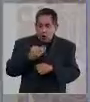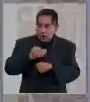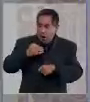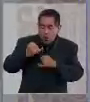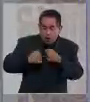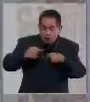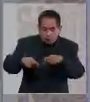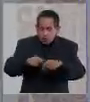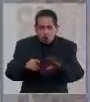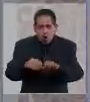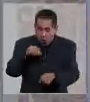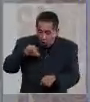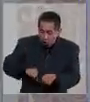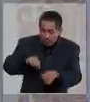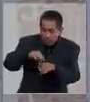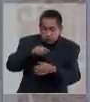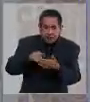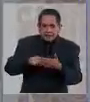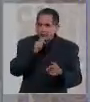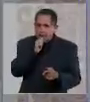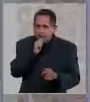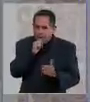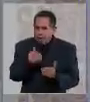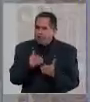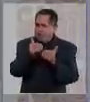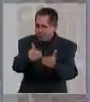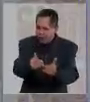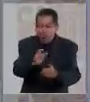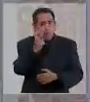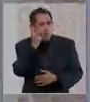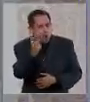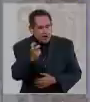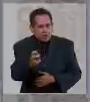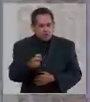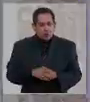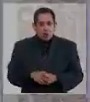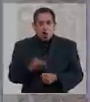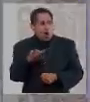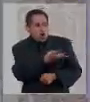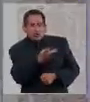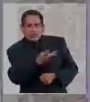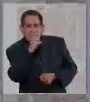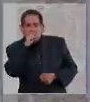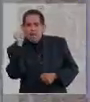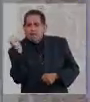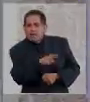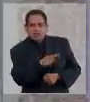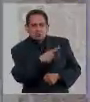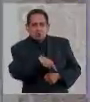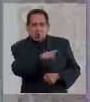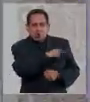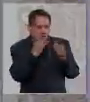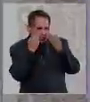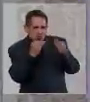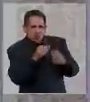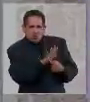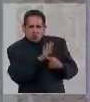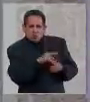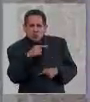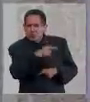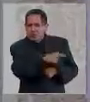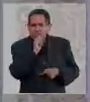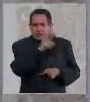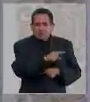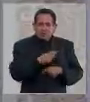ni tampoco hoy es la elección. Por eso, mexicanos, los tres son lo mismo. Los tres los han visto hoy mismo. Son quienes les